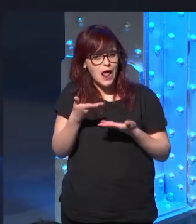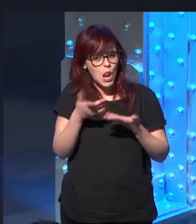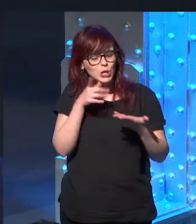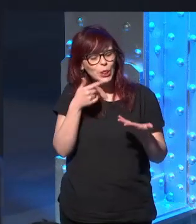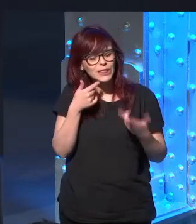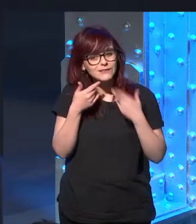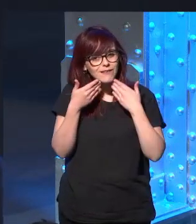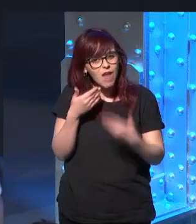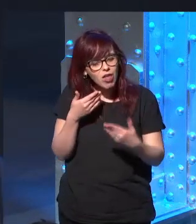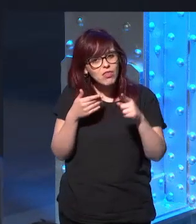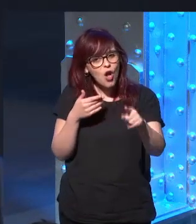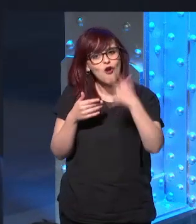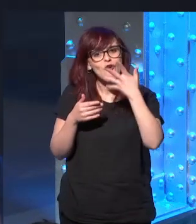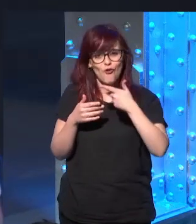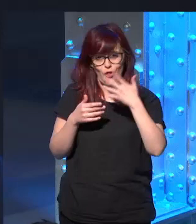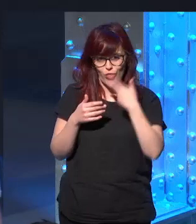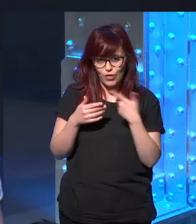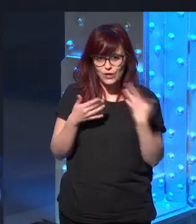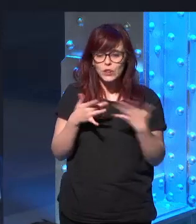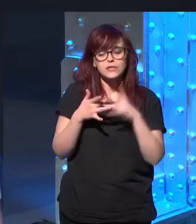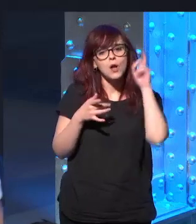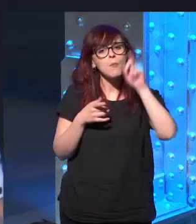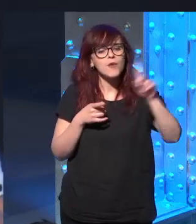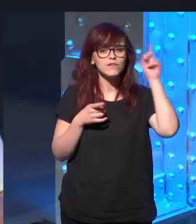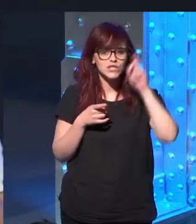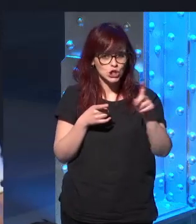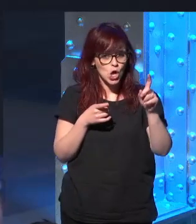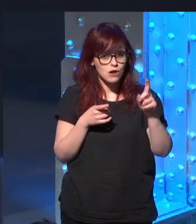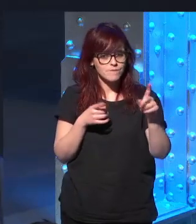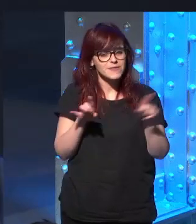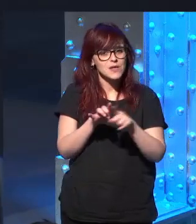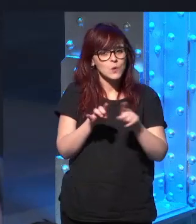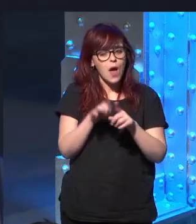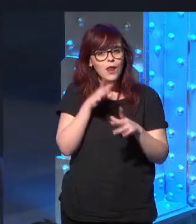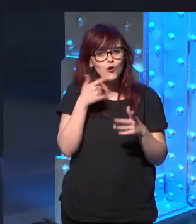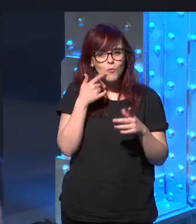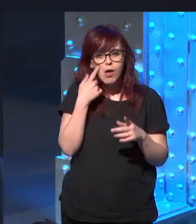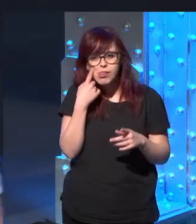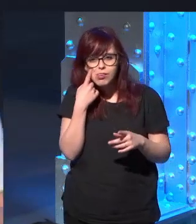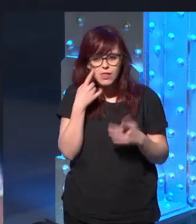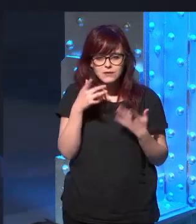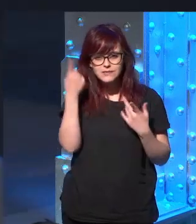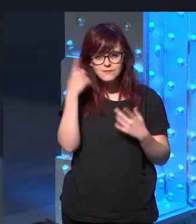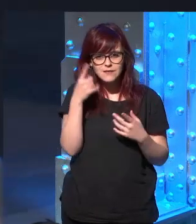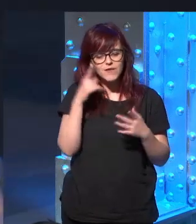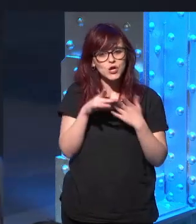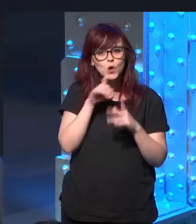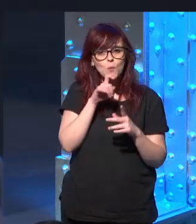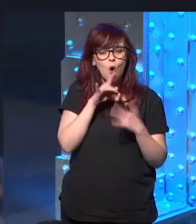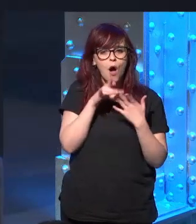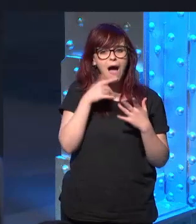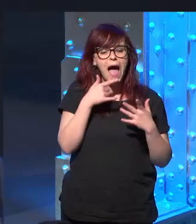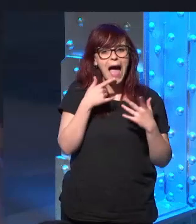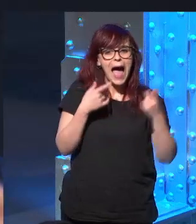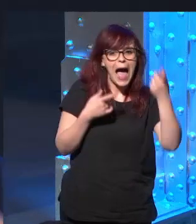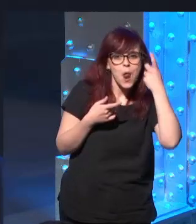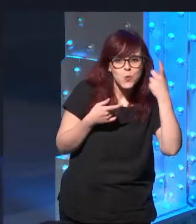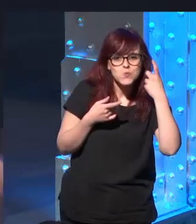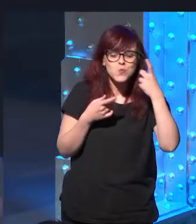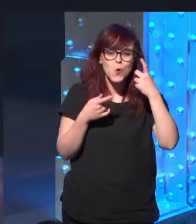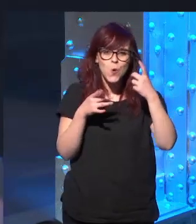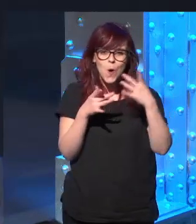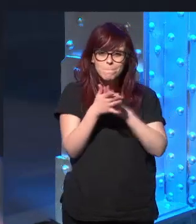creo que es fundamental y el profesor tiene que ser un poco también como detective, ¿no? Ver qué su alumno, qué les motiva, qué les